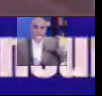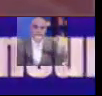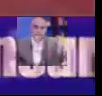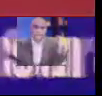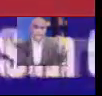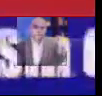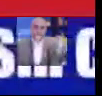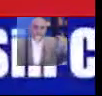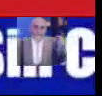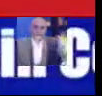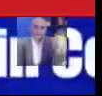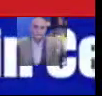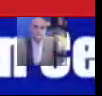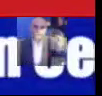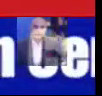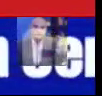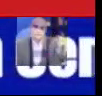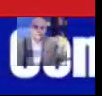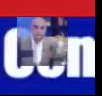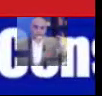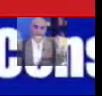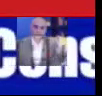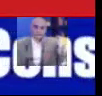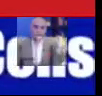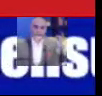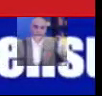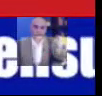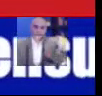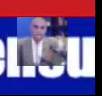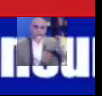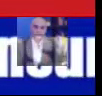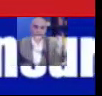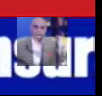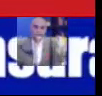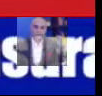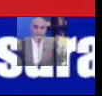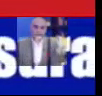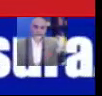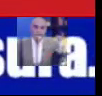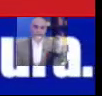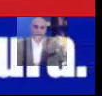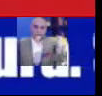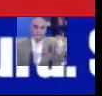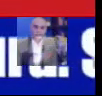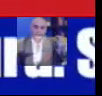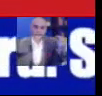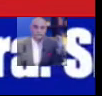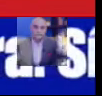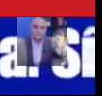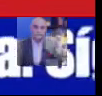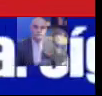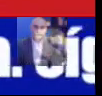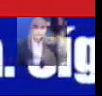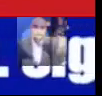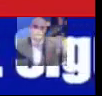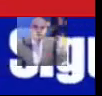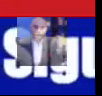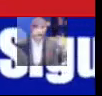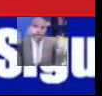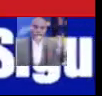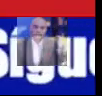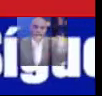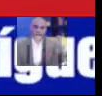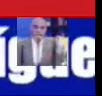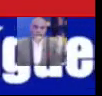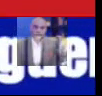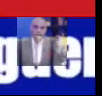de pandilleros antidemocráticos, porque eso es lo que son, Vicente, son pandilleros antidemocráticos, o